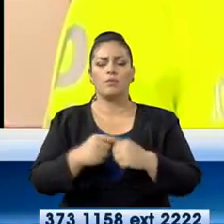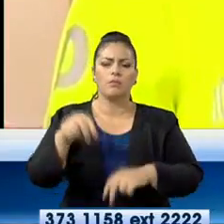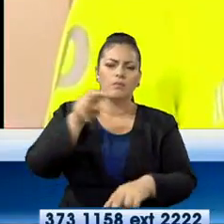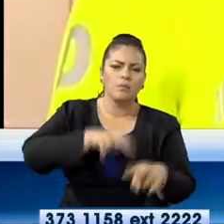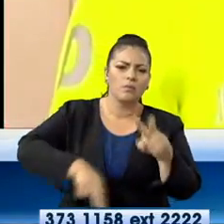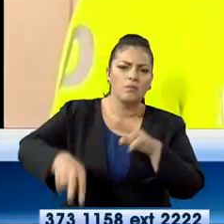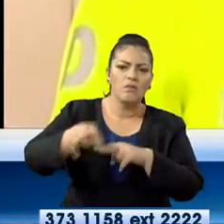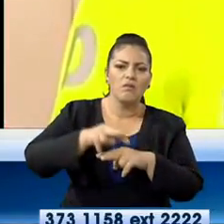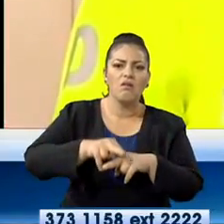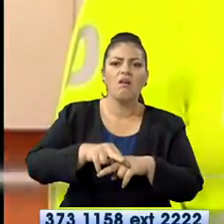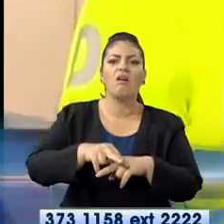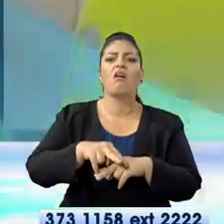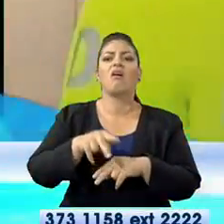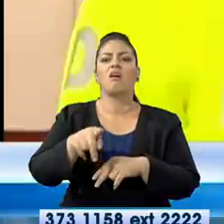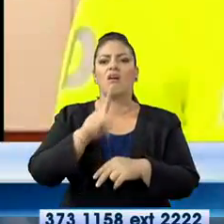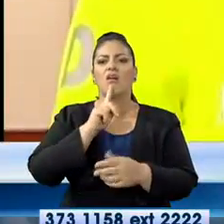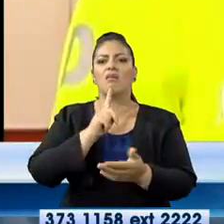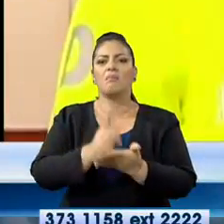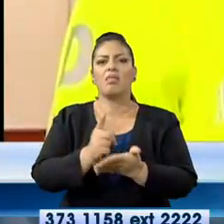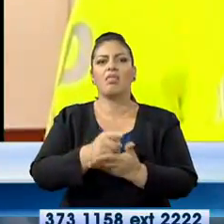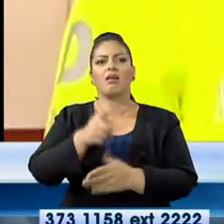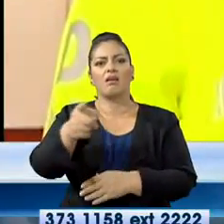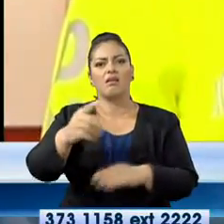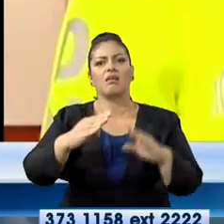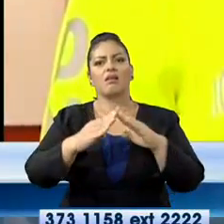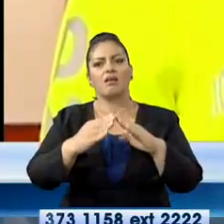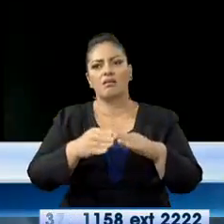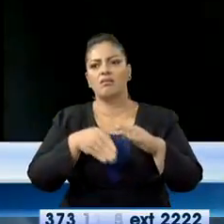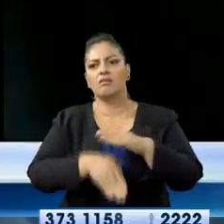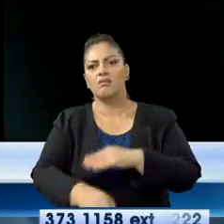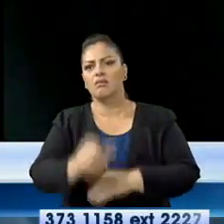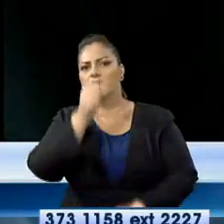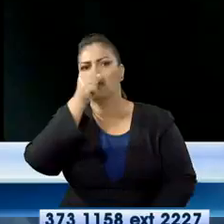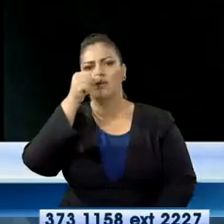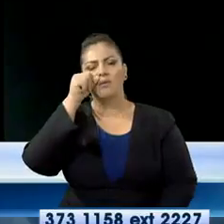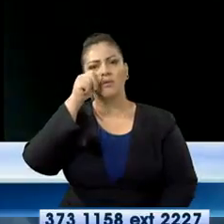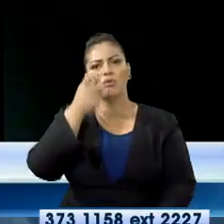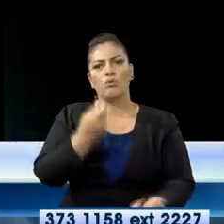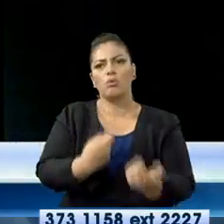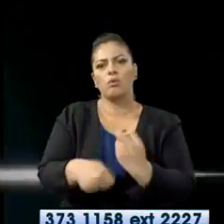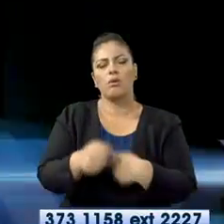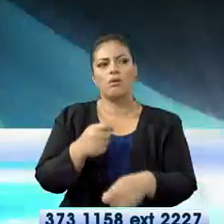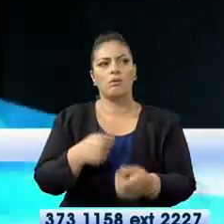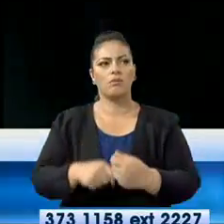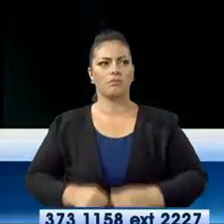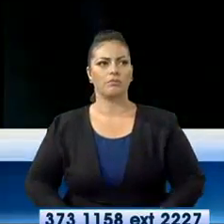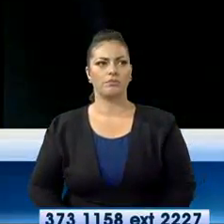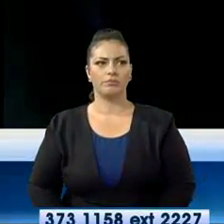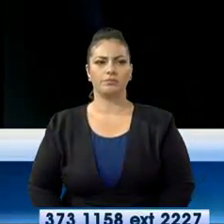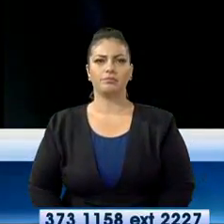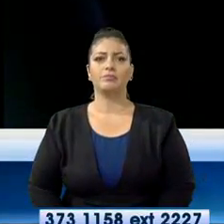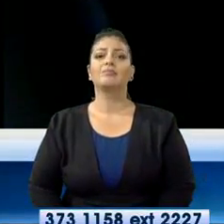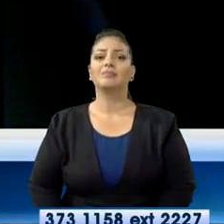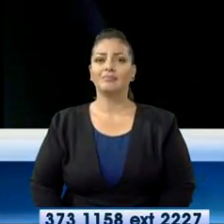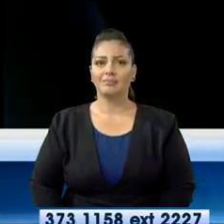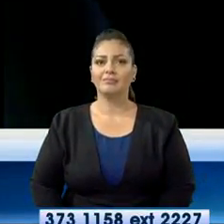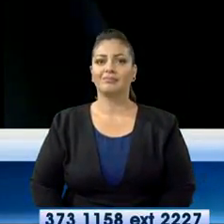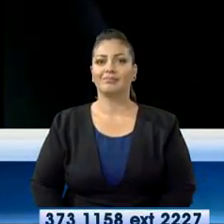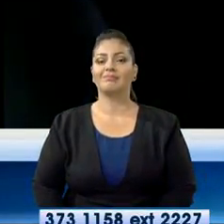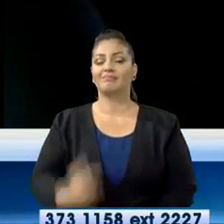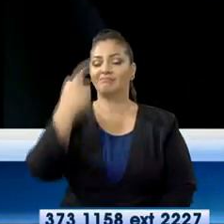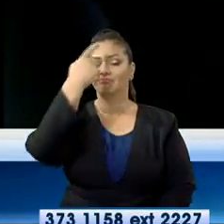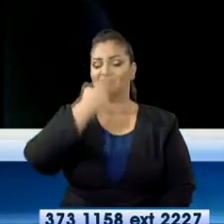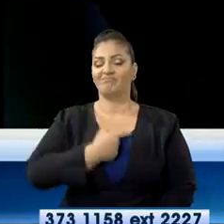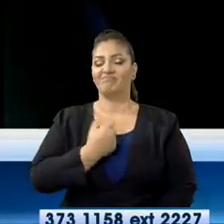ese inmueble que usted menciona se dedicaban a este tipo de actividades. Se trataría de una nueva modalidad adoptada por los infractores de la